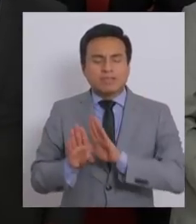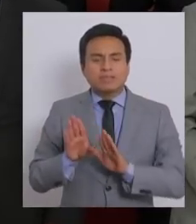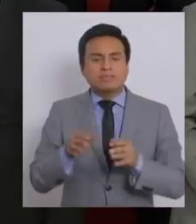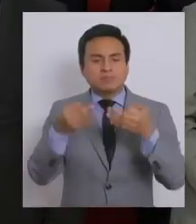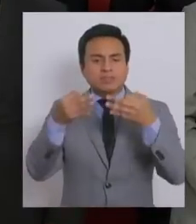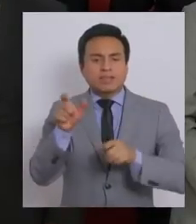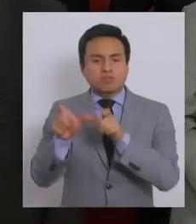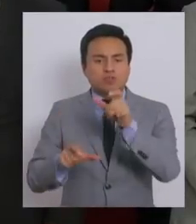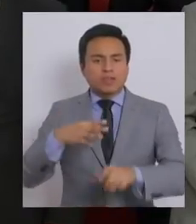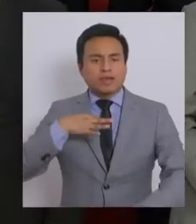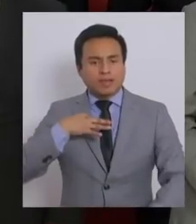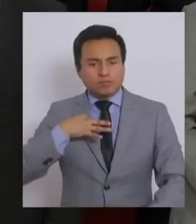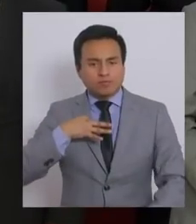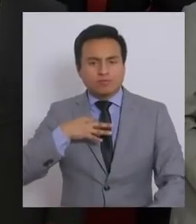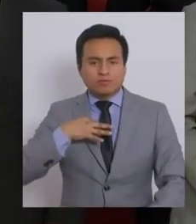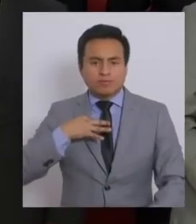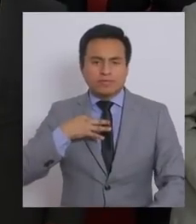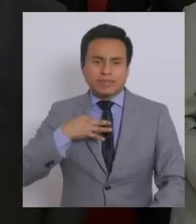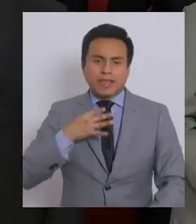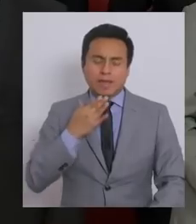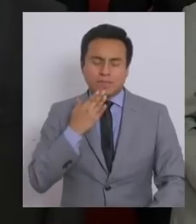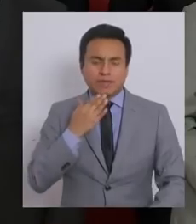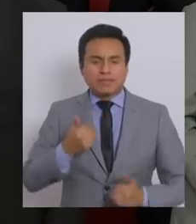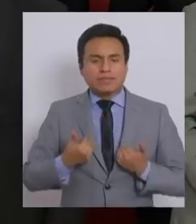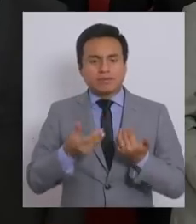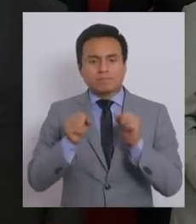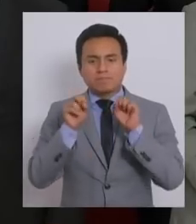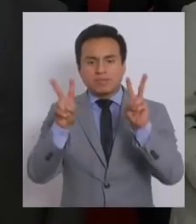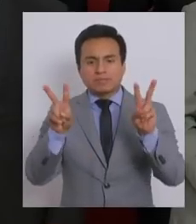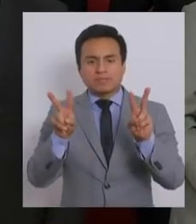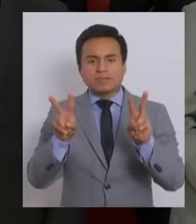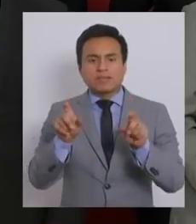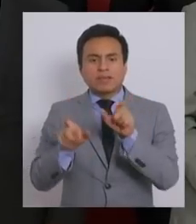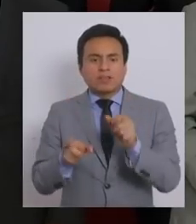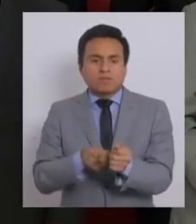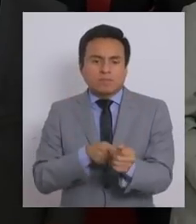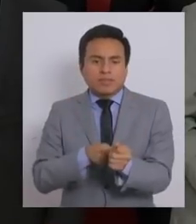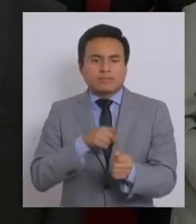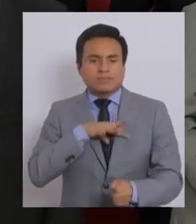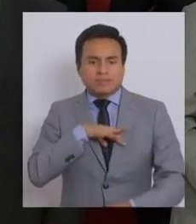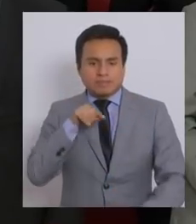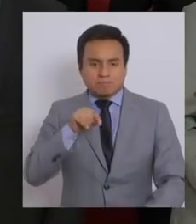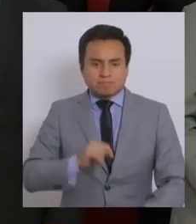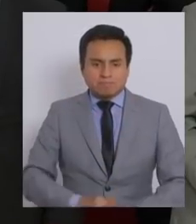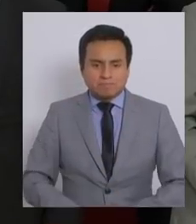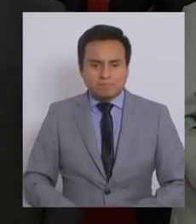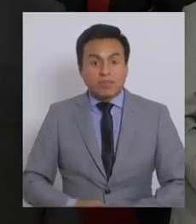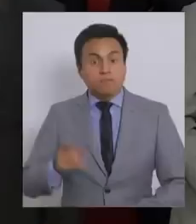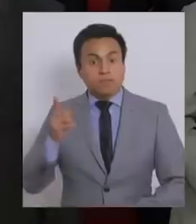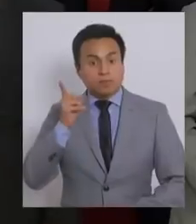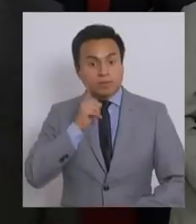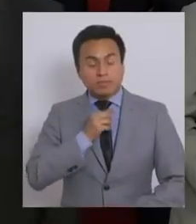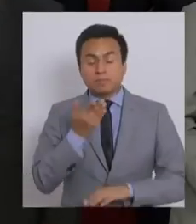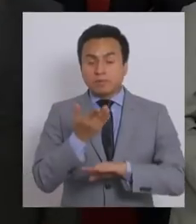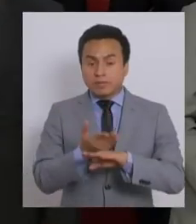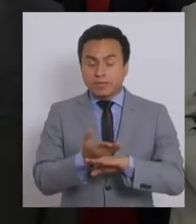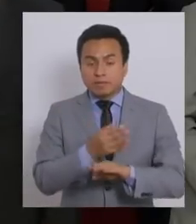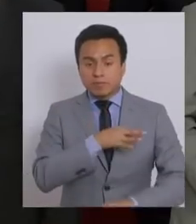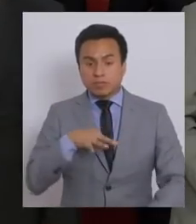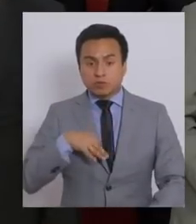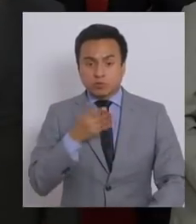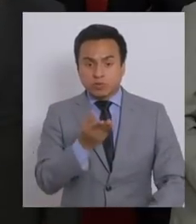los ciudadanos y también para llevar paz a las familias chilenas. Y finalmente le he pedido